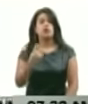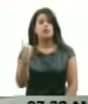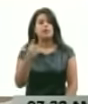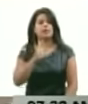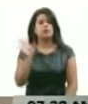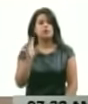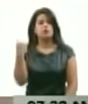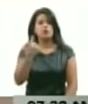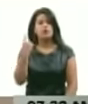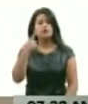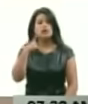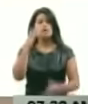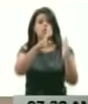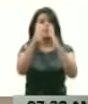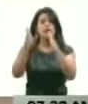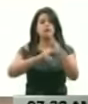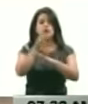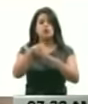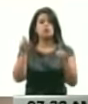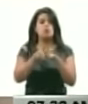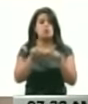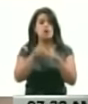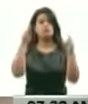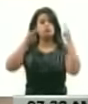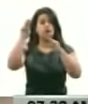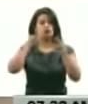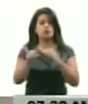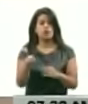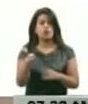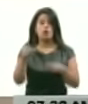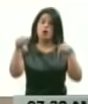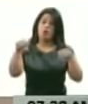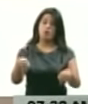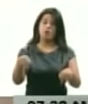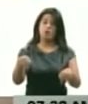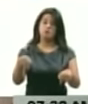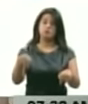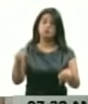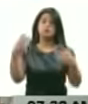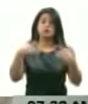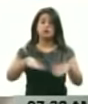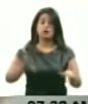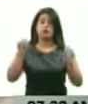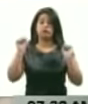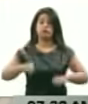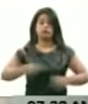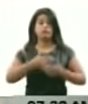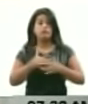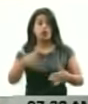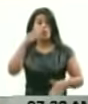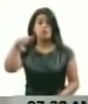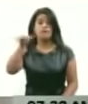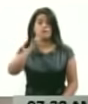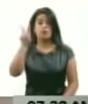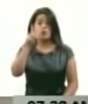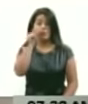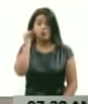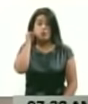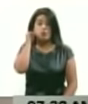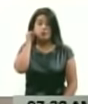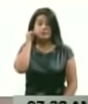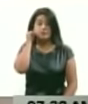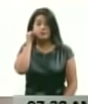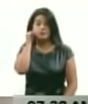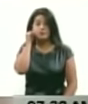custodiado en Biblioteca Nacional como una especie de museo, hoy día está a la mano de todos los venezolanos y las venezolanas,